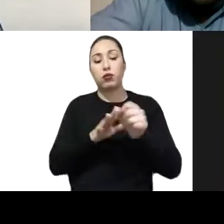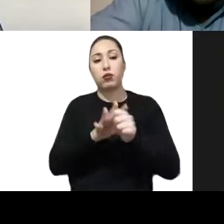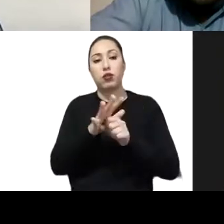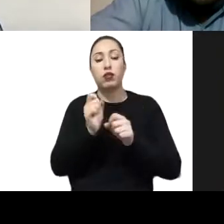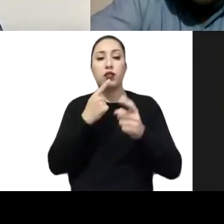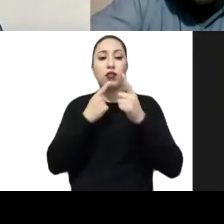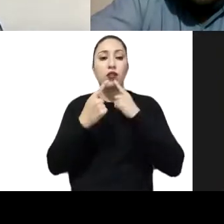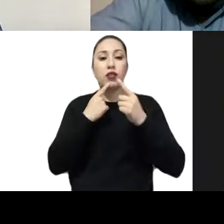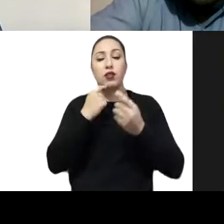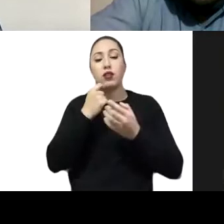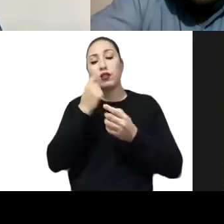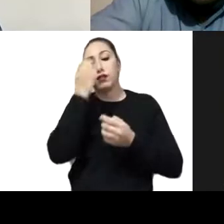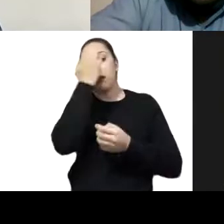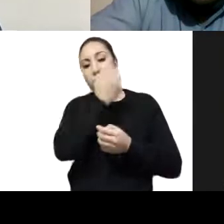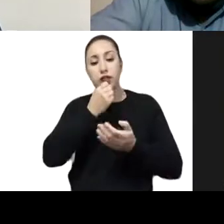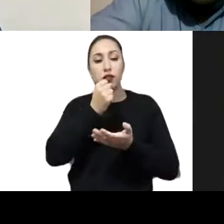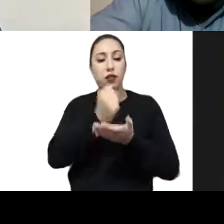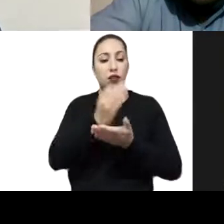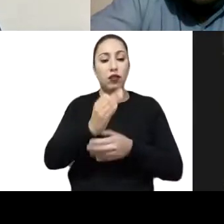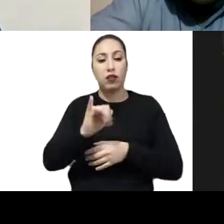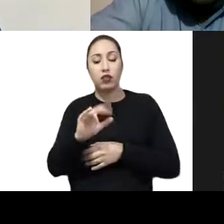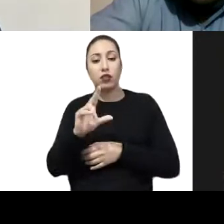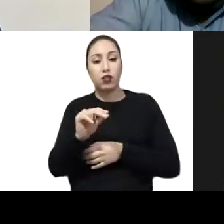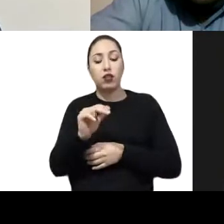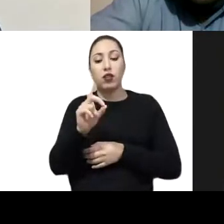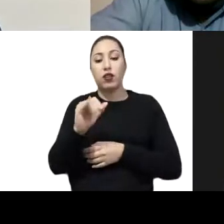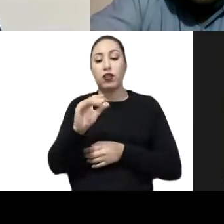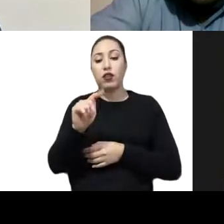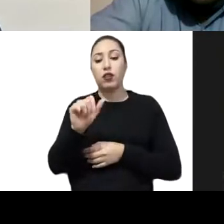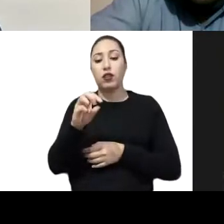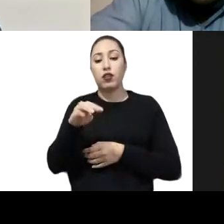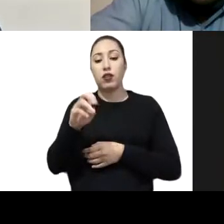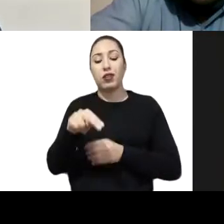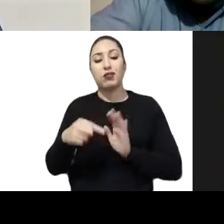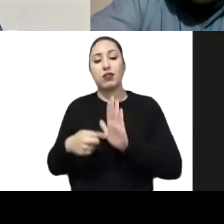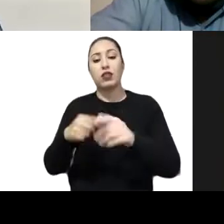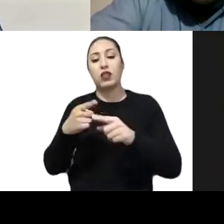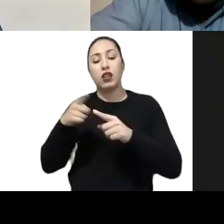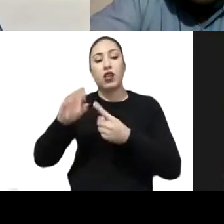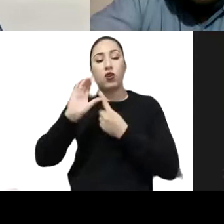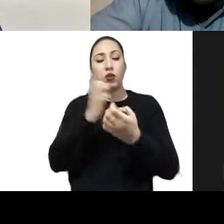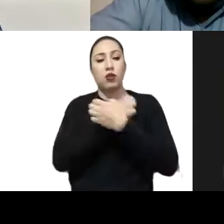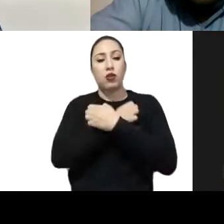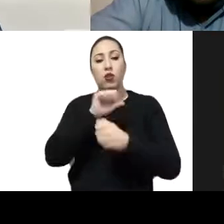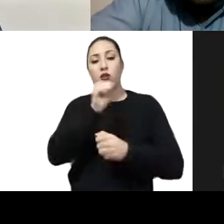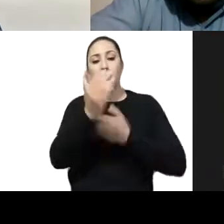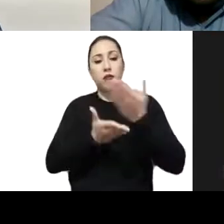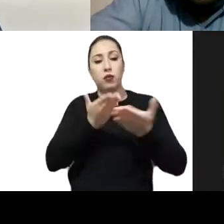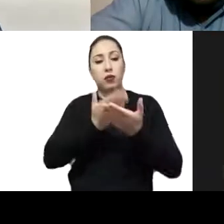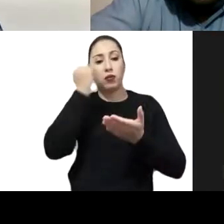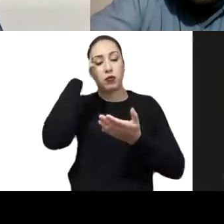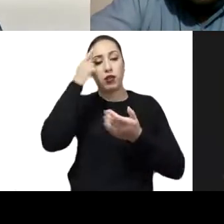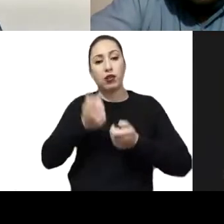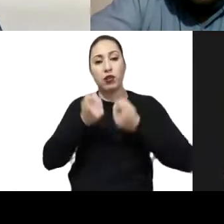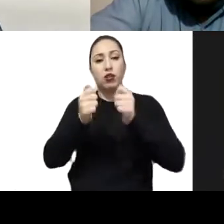discusión, análisis y, en su caso, aprobación del dictamen que presenta la Comisión de Educación a la iniciativa ante el Congreso de la